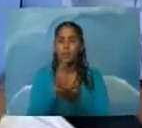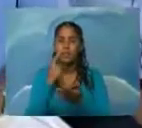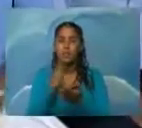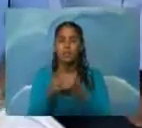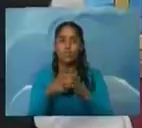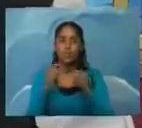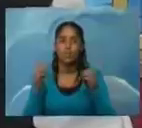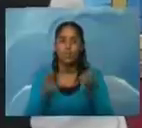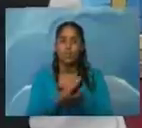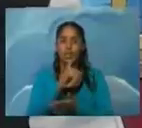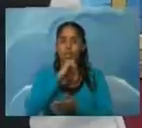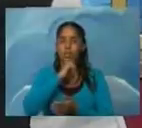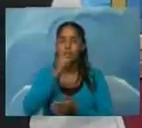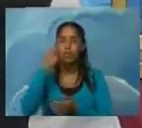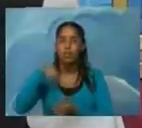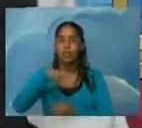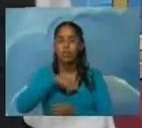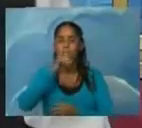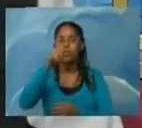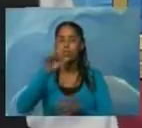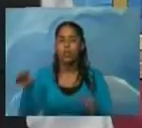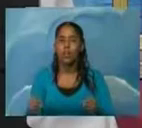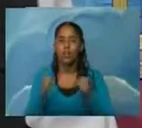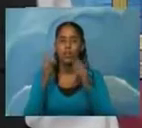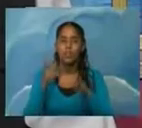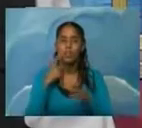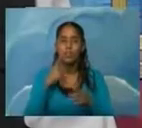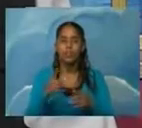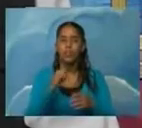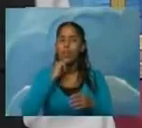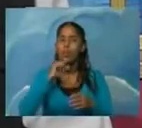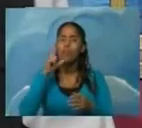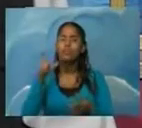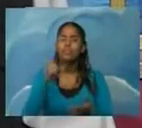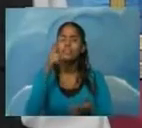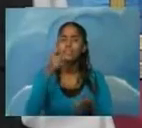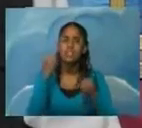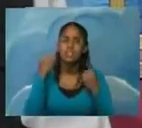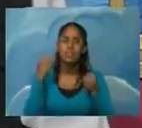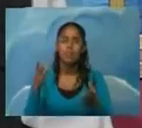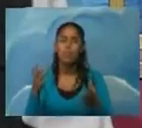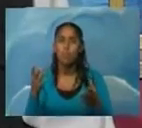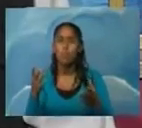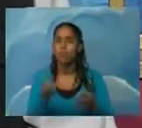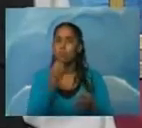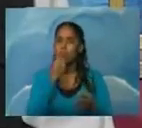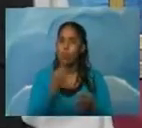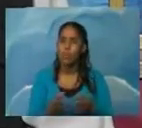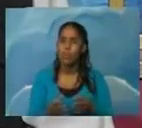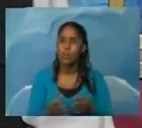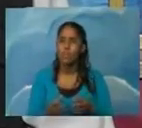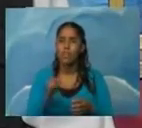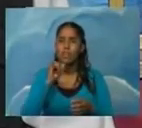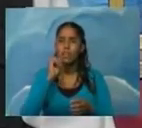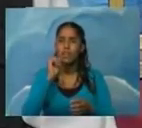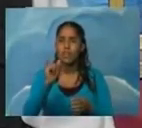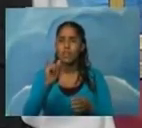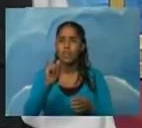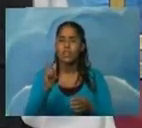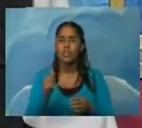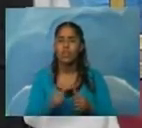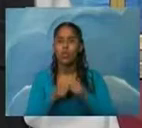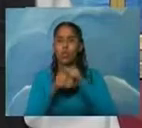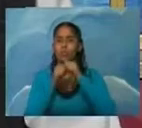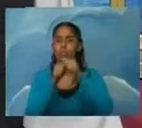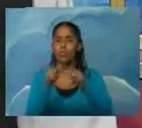Toda la gloria es para nuestro Señor y Salvador Jesucristo. Bueno, es una enseñanza muy apropiada. Y